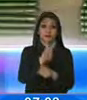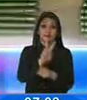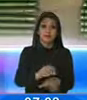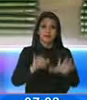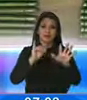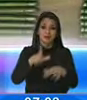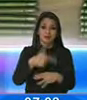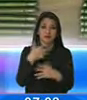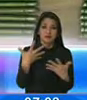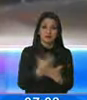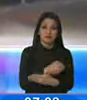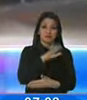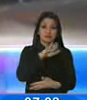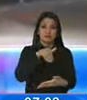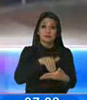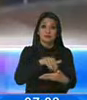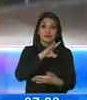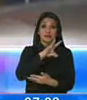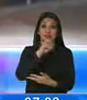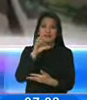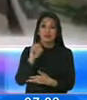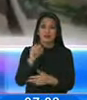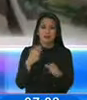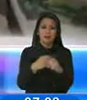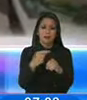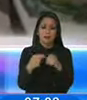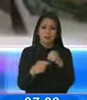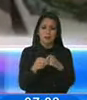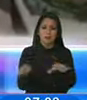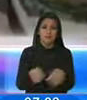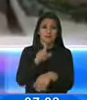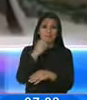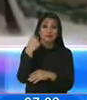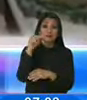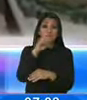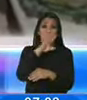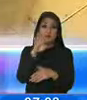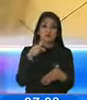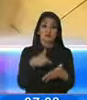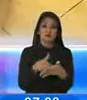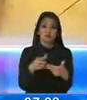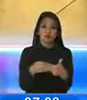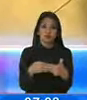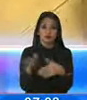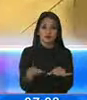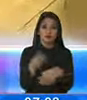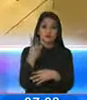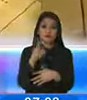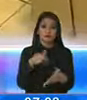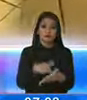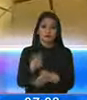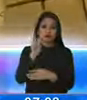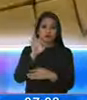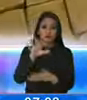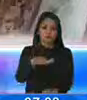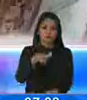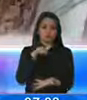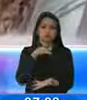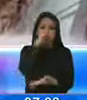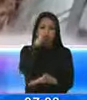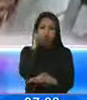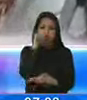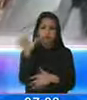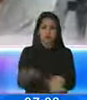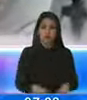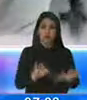fuego, 5.678 municiones, $1.400.000, 16.2 toneladas de droga,